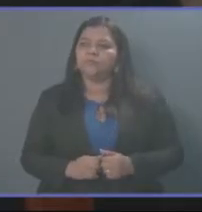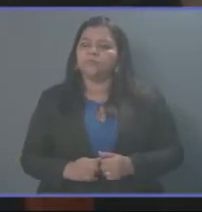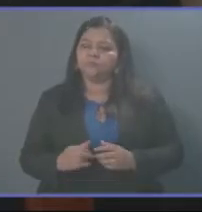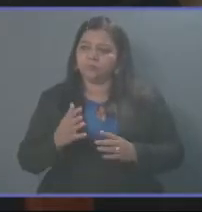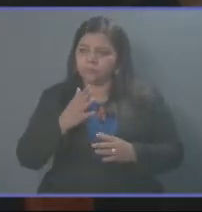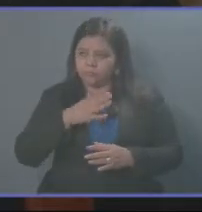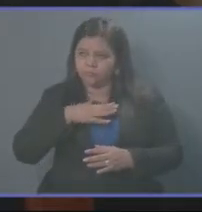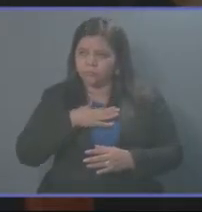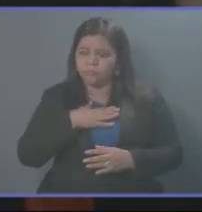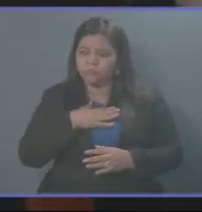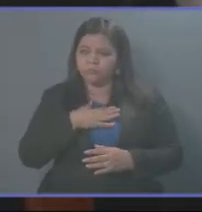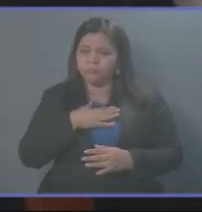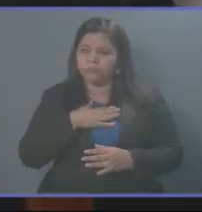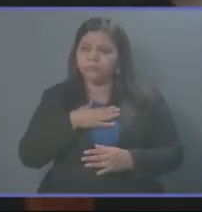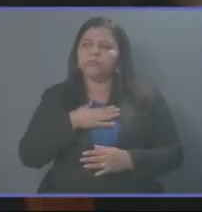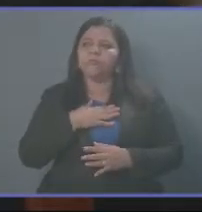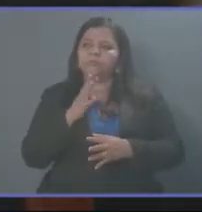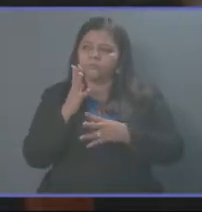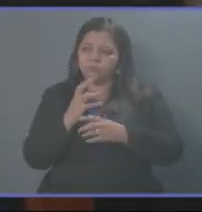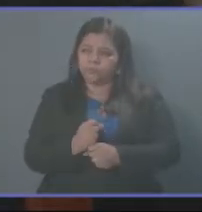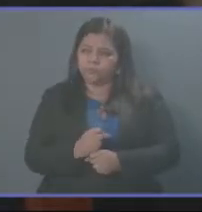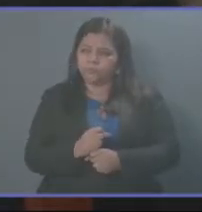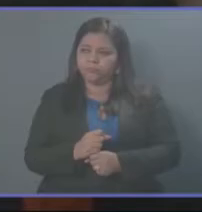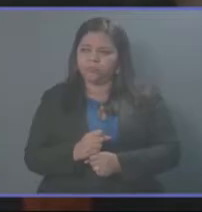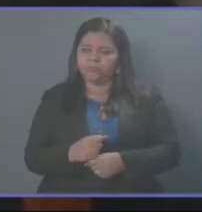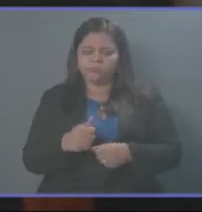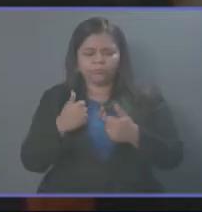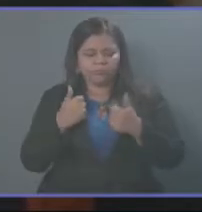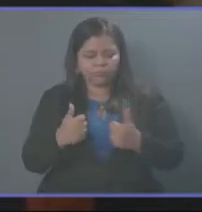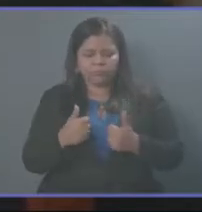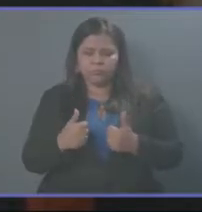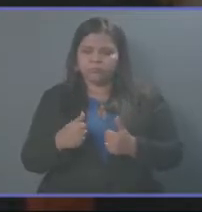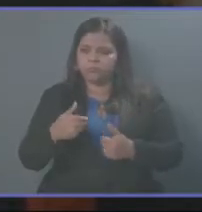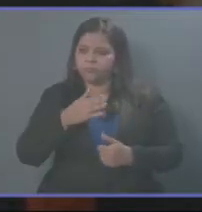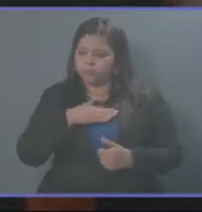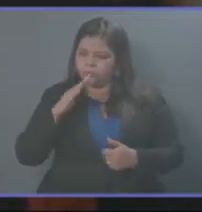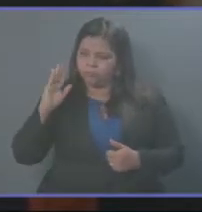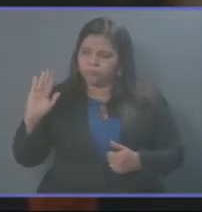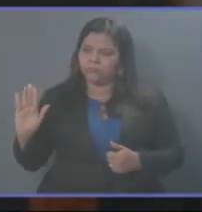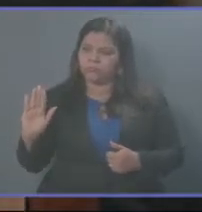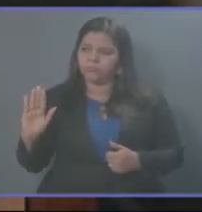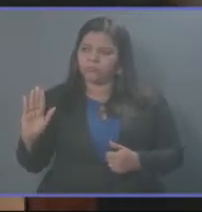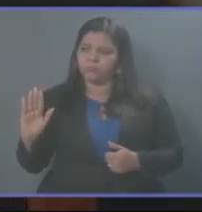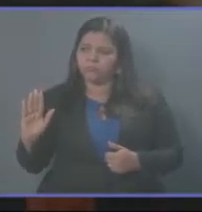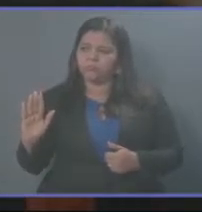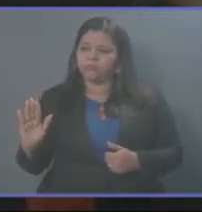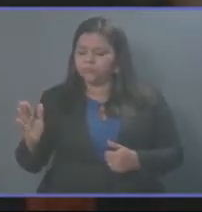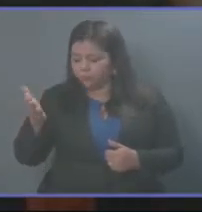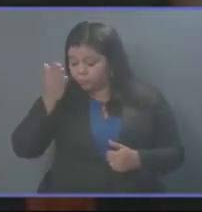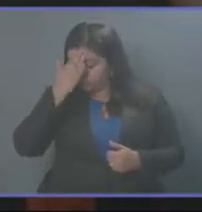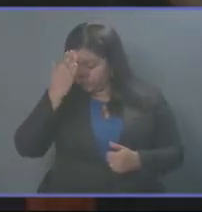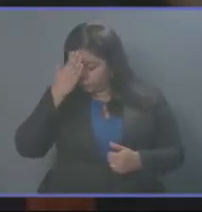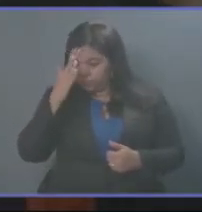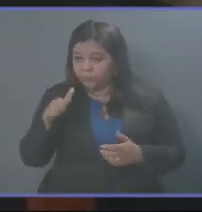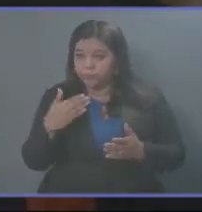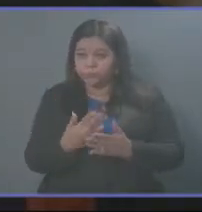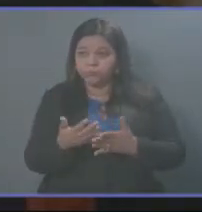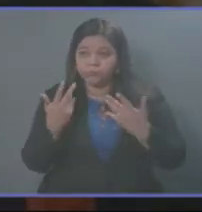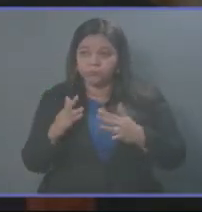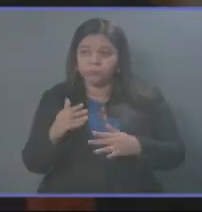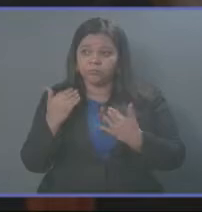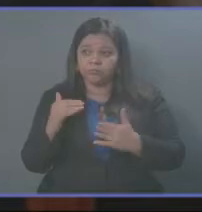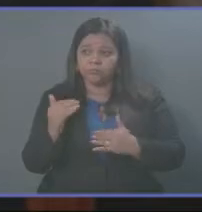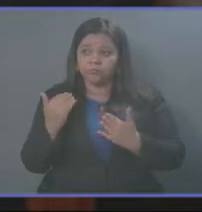Confío en que la sensatez, el buen tino, el compromiso y el reconocer que se ha llegado al